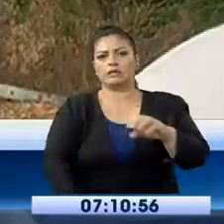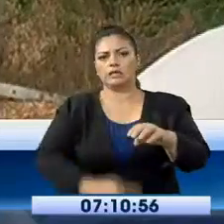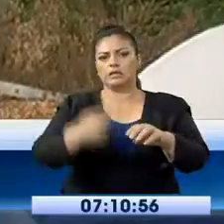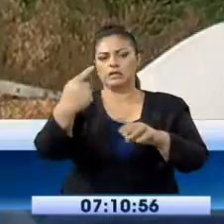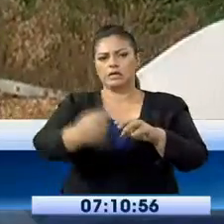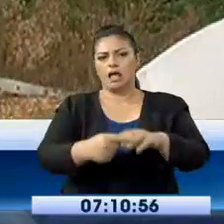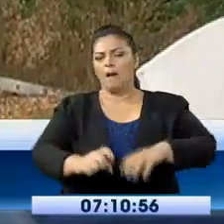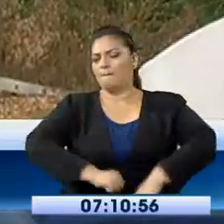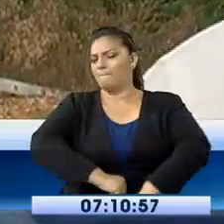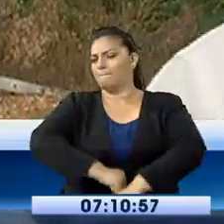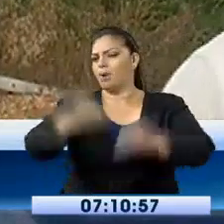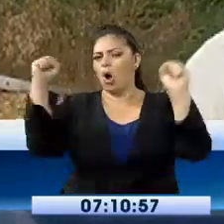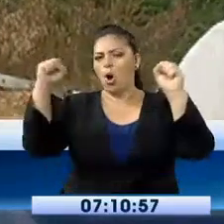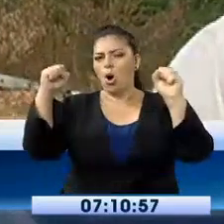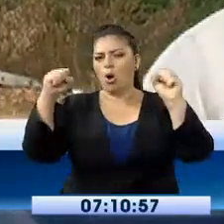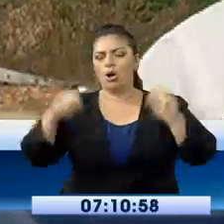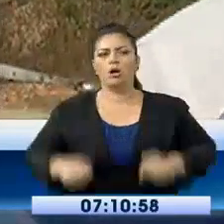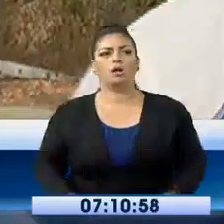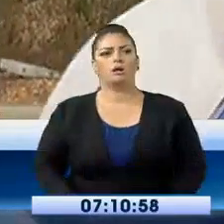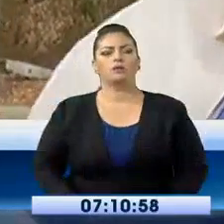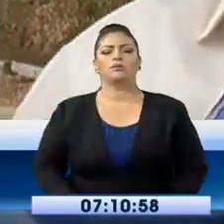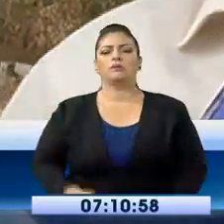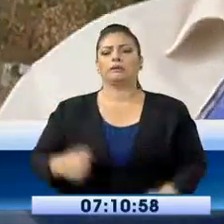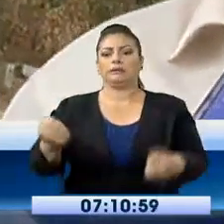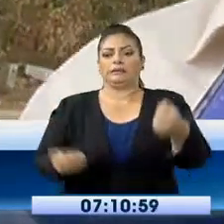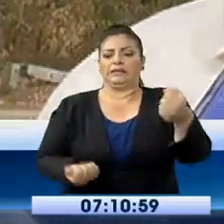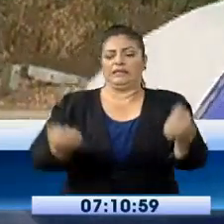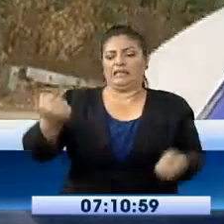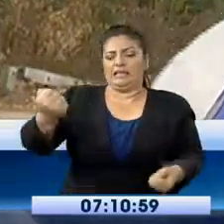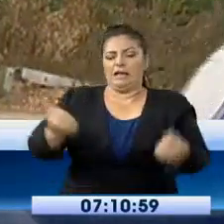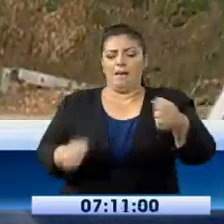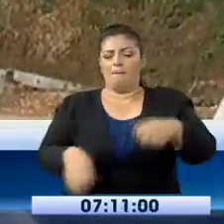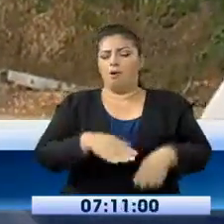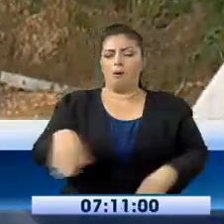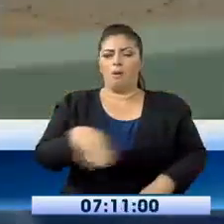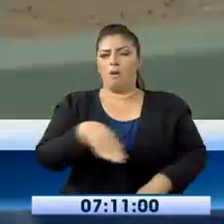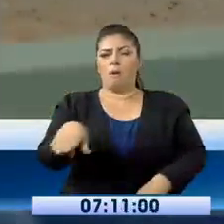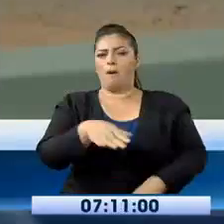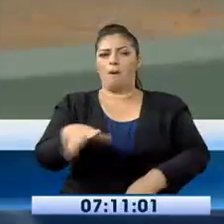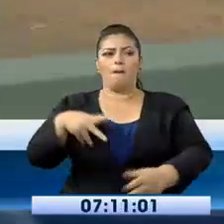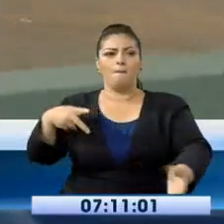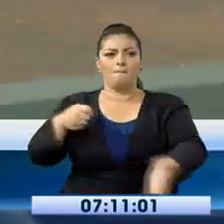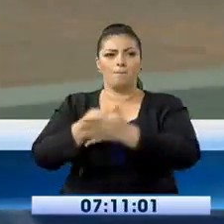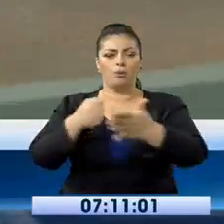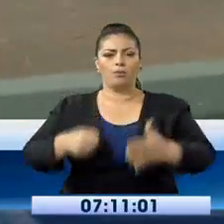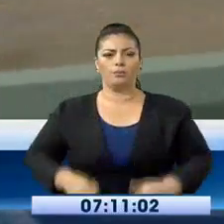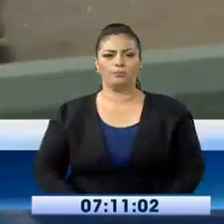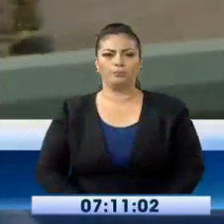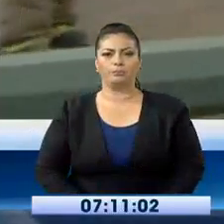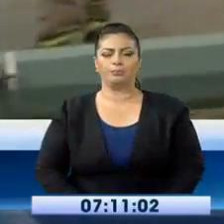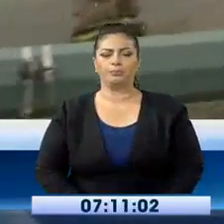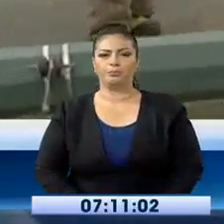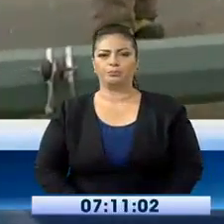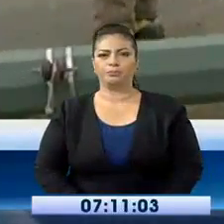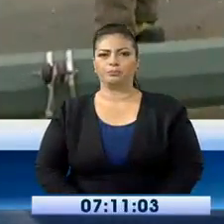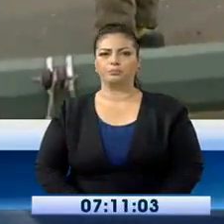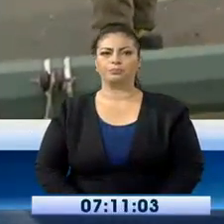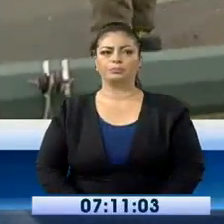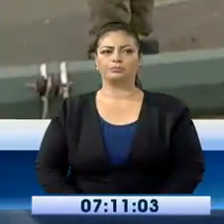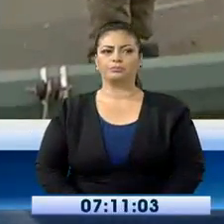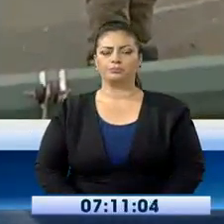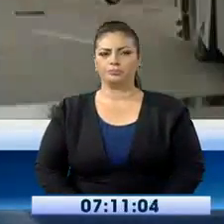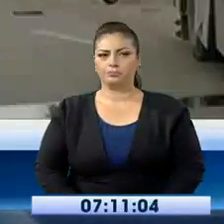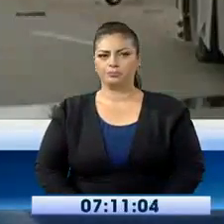pero lo que pasa es que como es un bus grande, se llevó. Pues, y esos postes no son fuertes. Pues. De un momento a otro, cuando no se terminaba